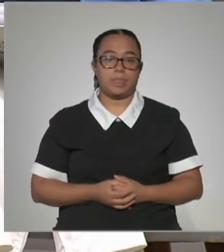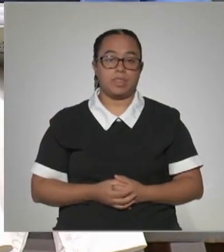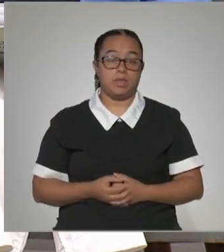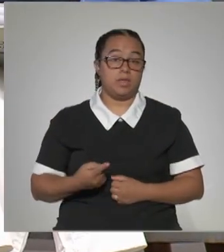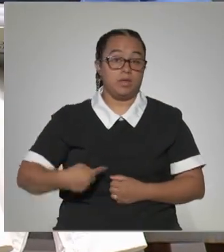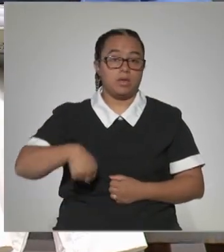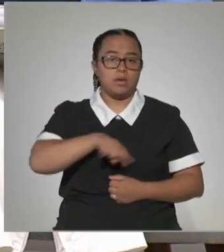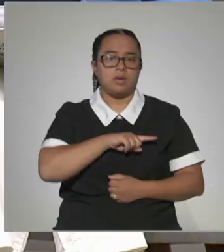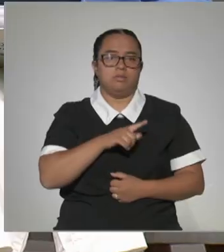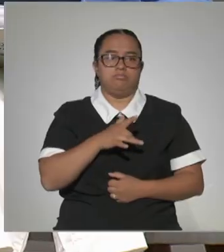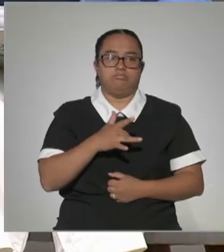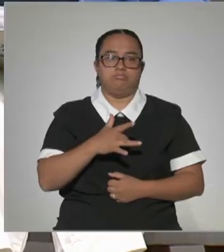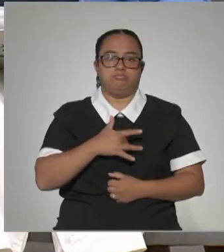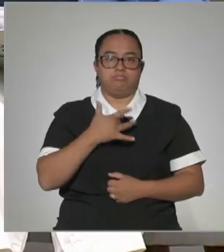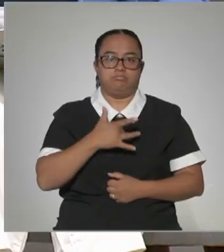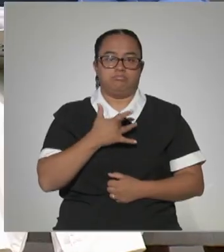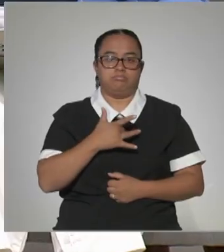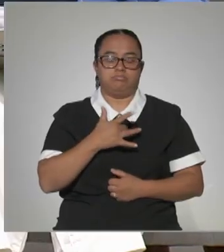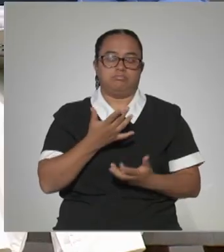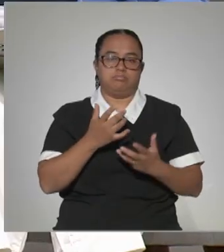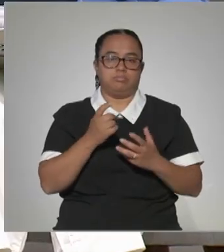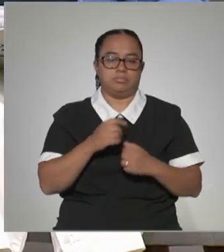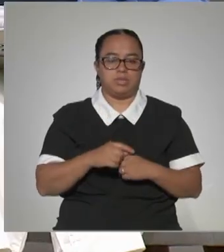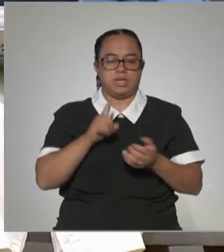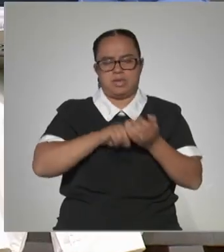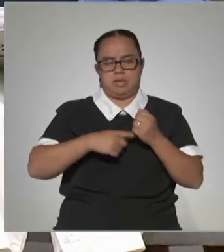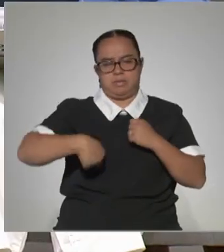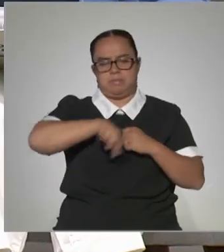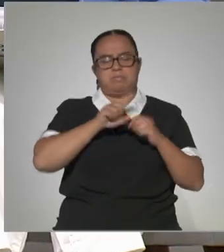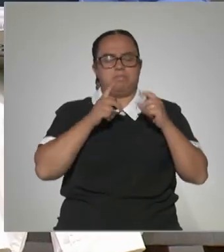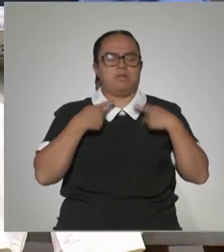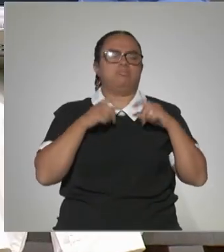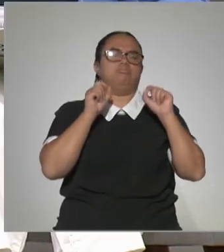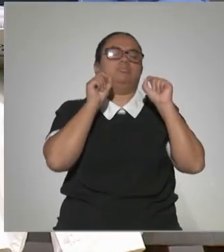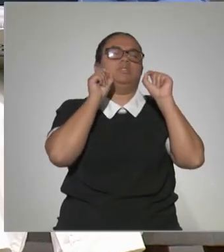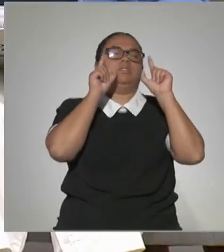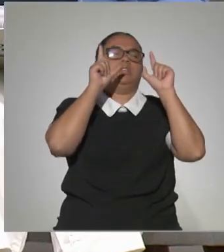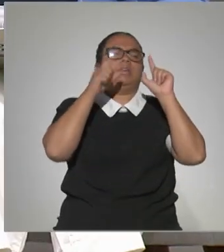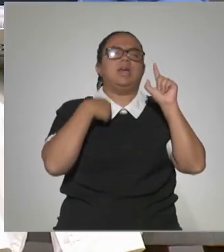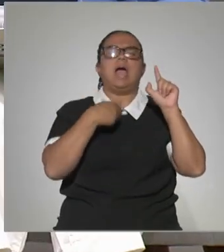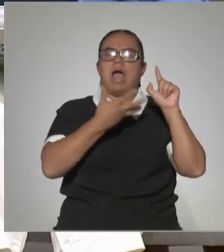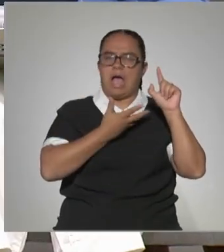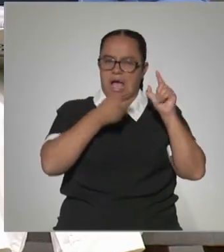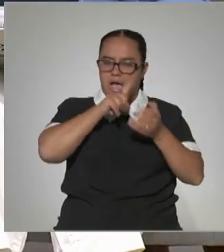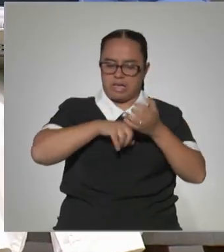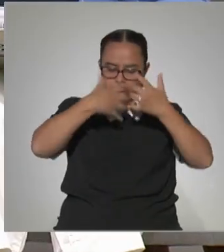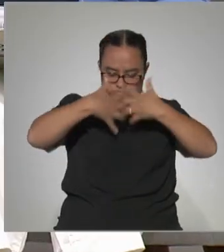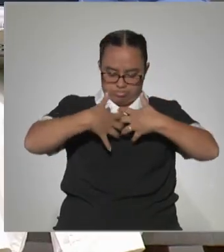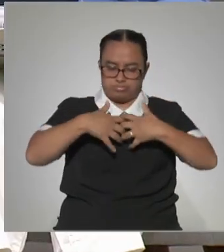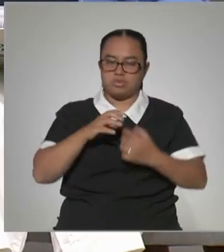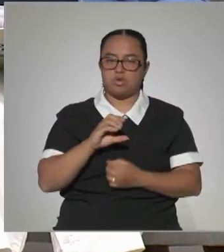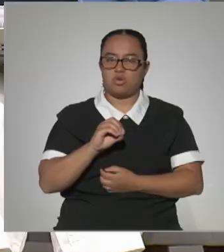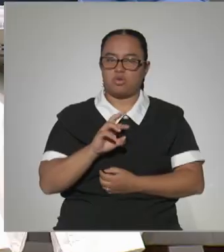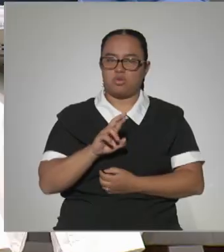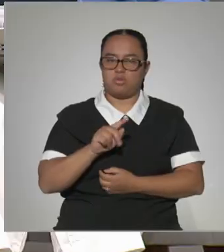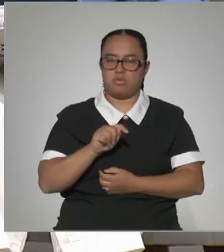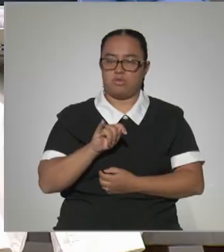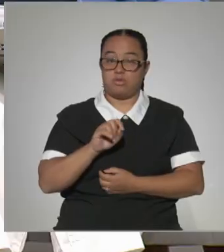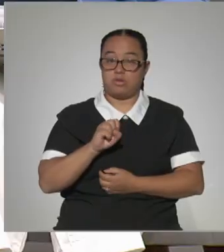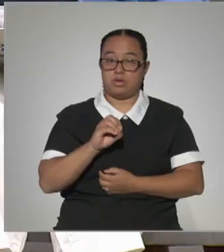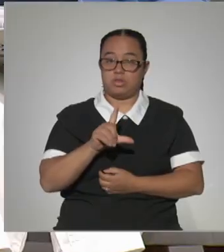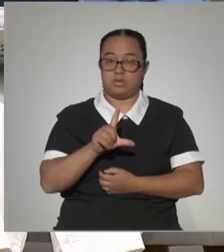nosotros despertamos con cortisol. Lo que explico brevemente. Cuando despertamos,